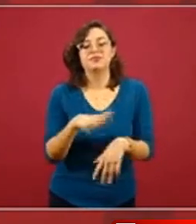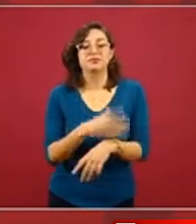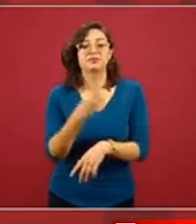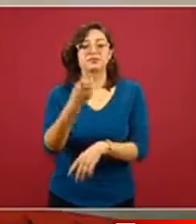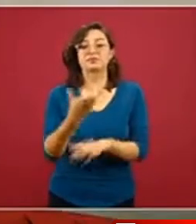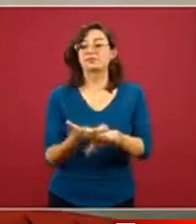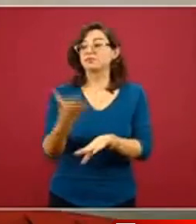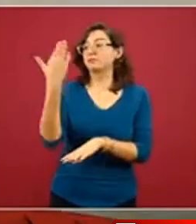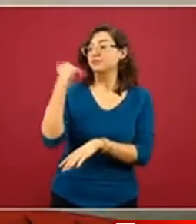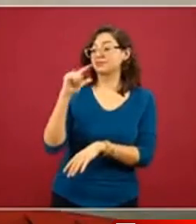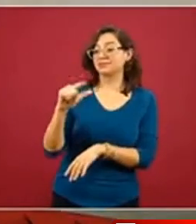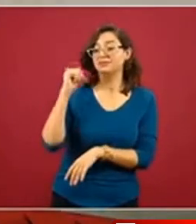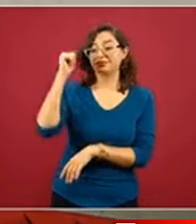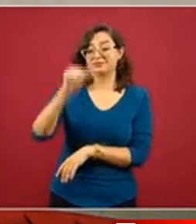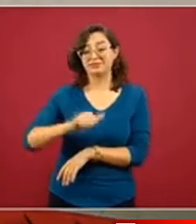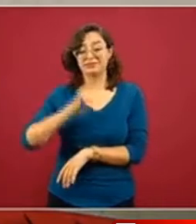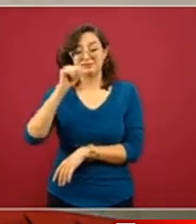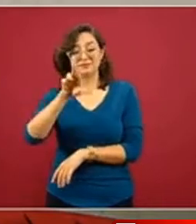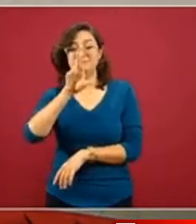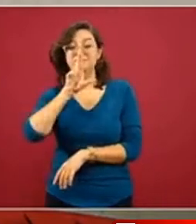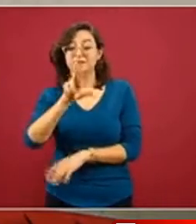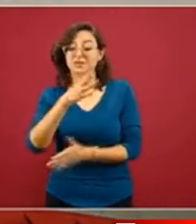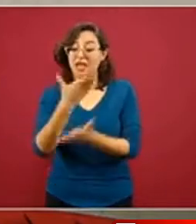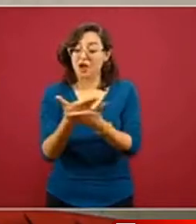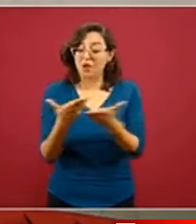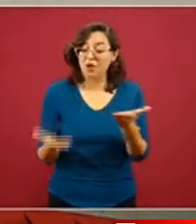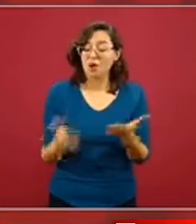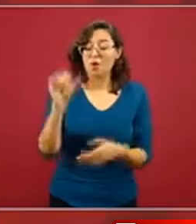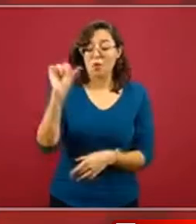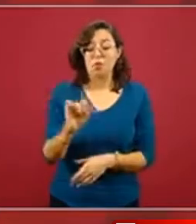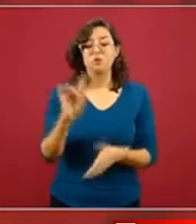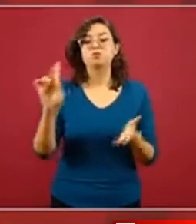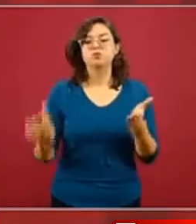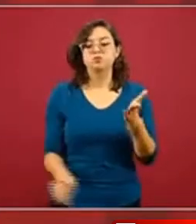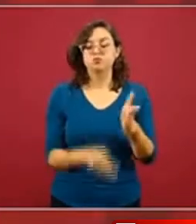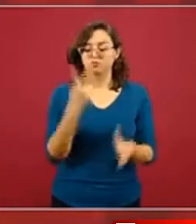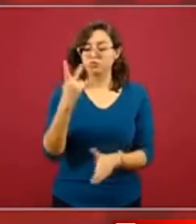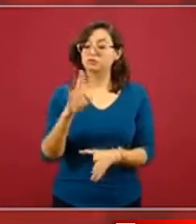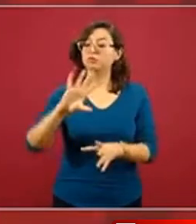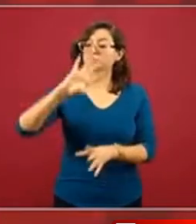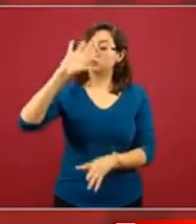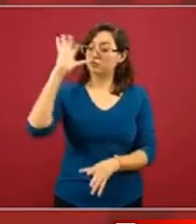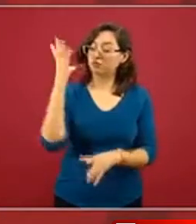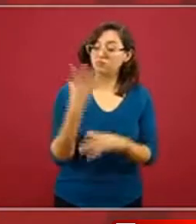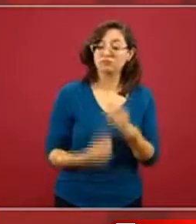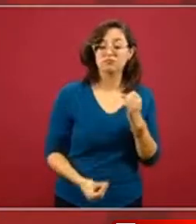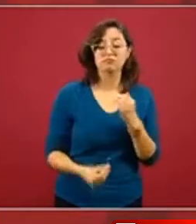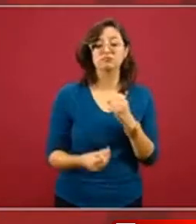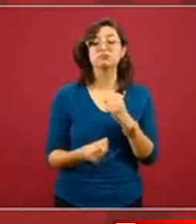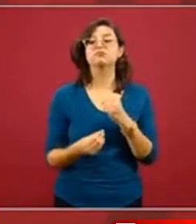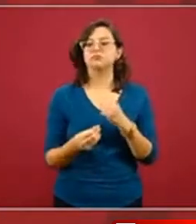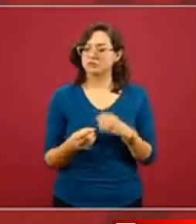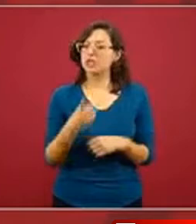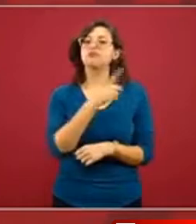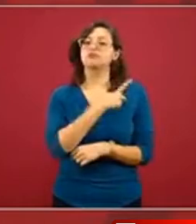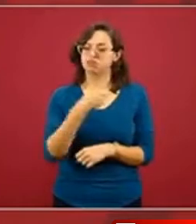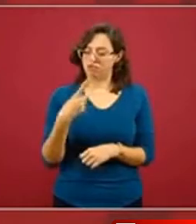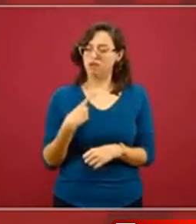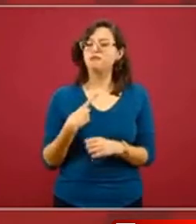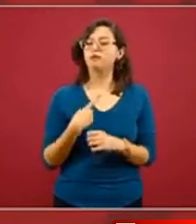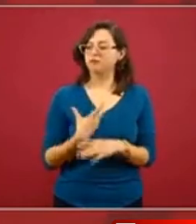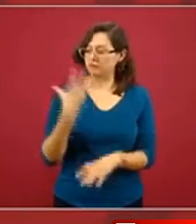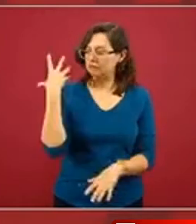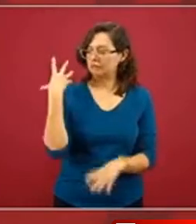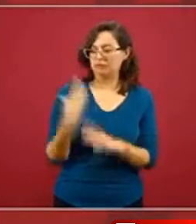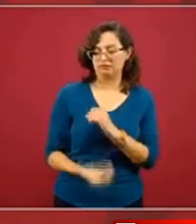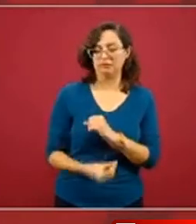eso y lo respondo hoy también. Lo procedente es, al evacuar, no hay que diferirlo, hay que evacuar, porque esto